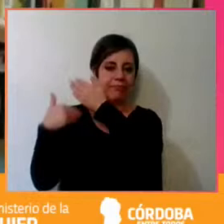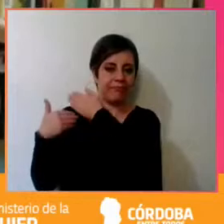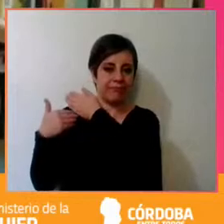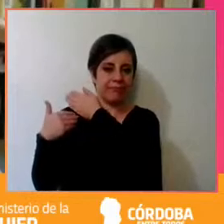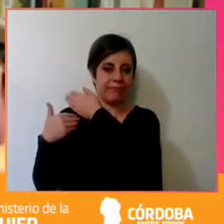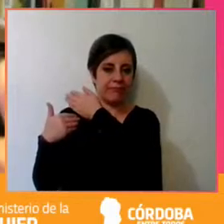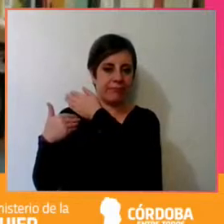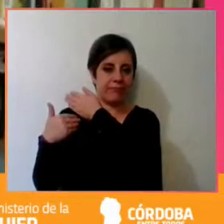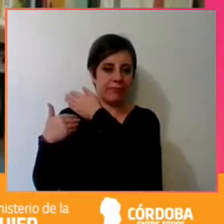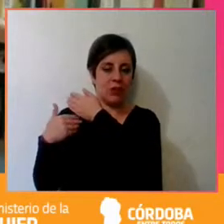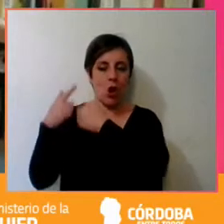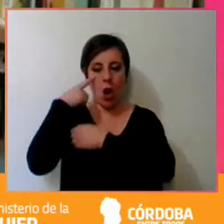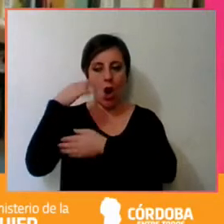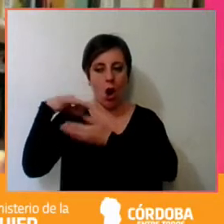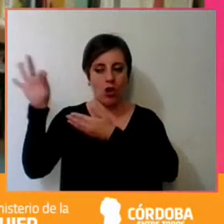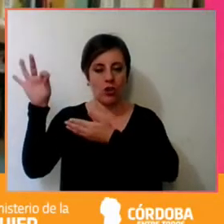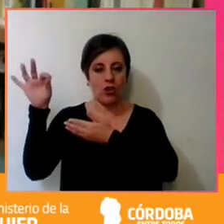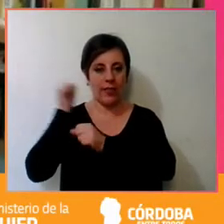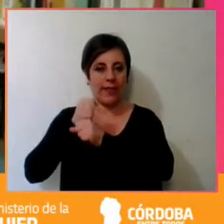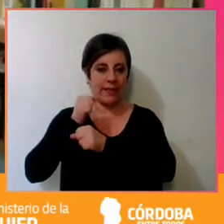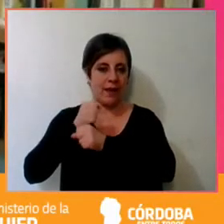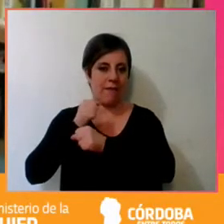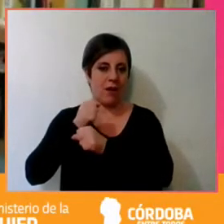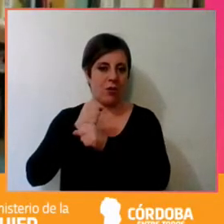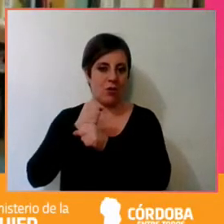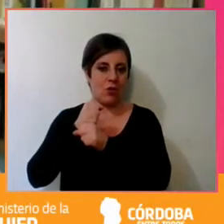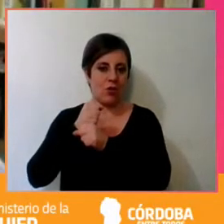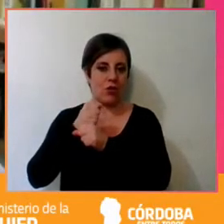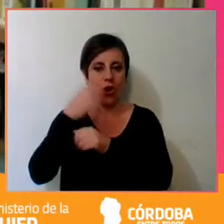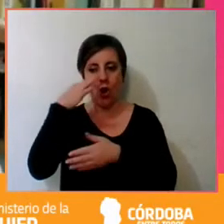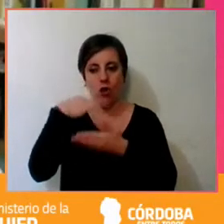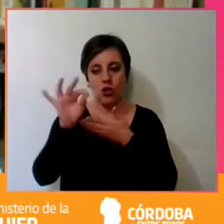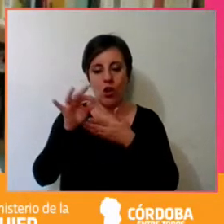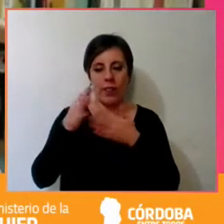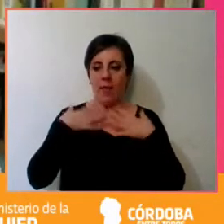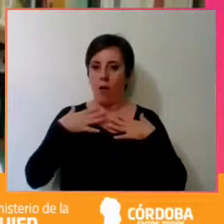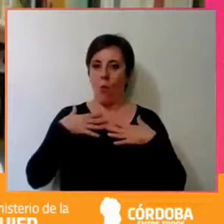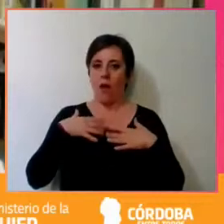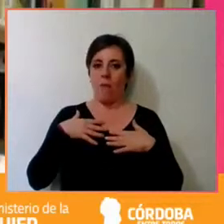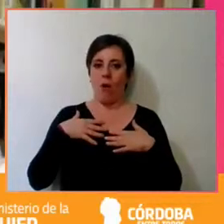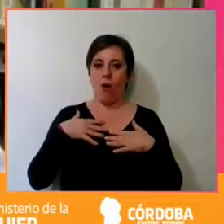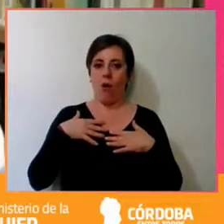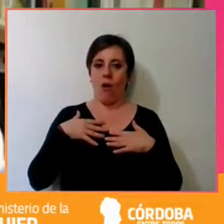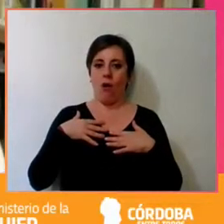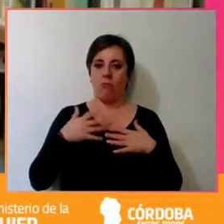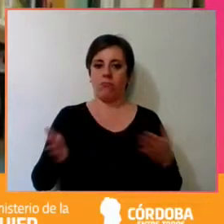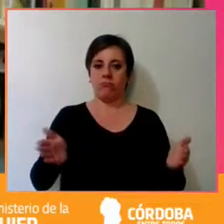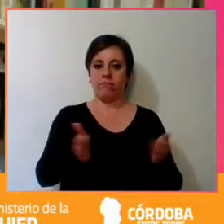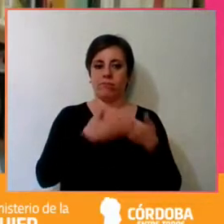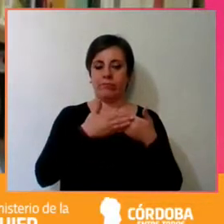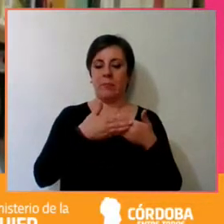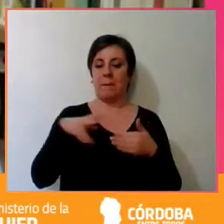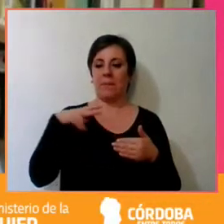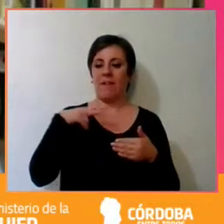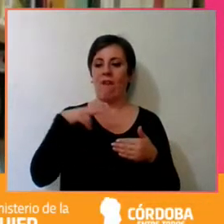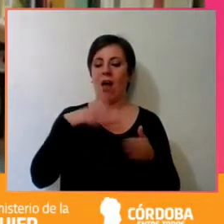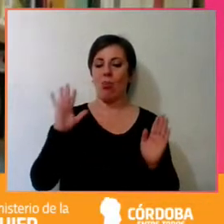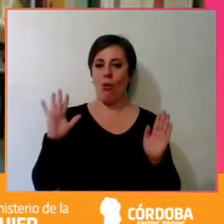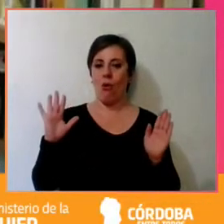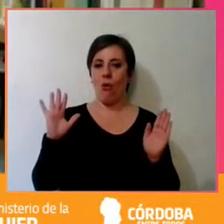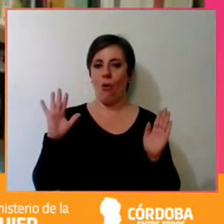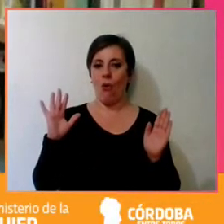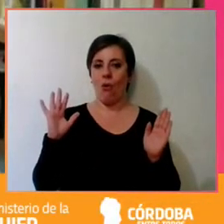el control del trabajo y el control de los cuerpos al ámbito privado. O sea, para